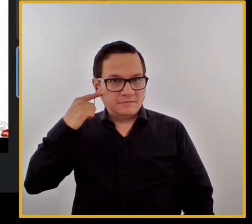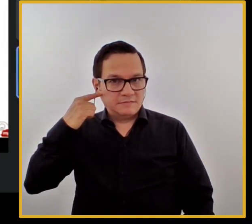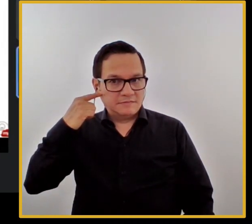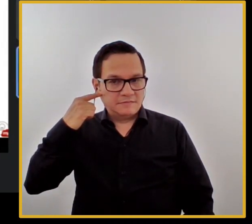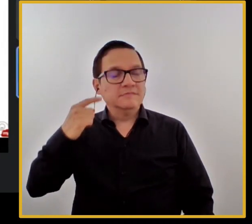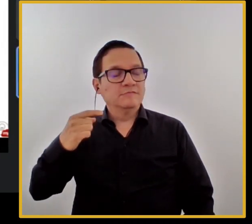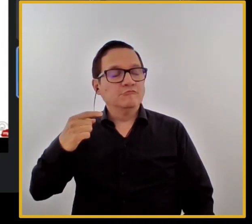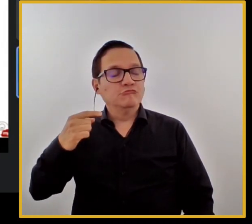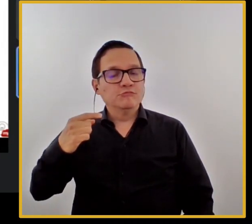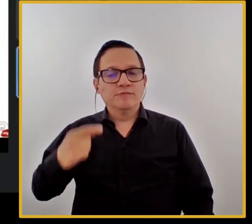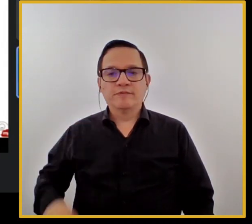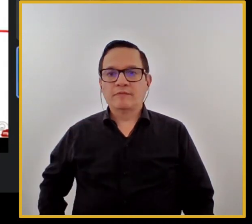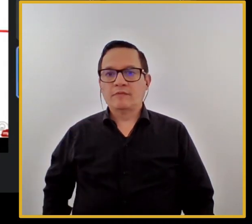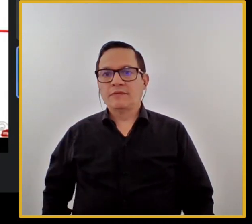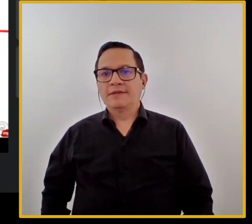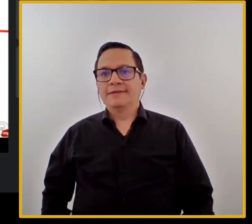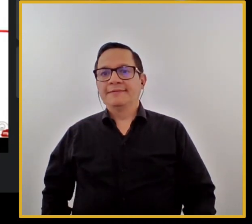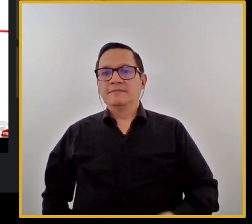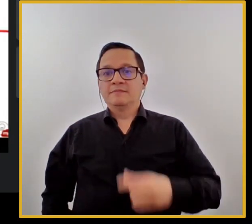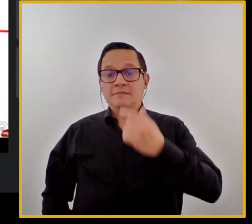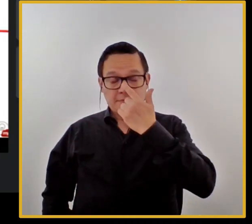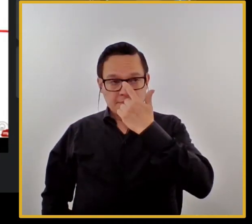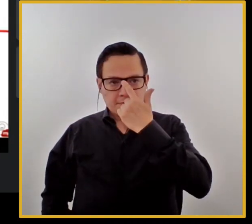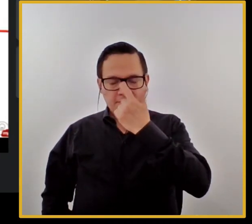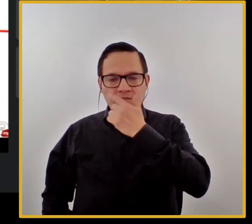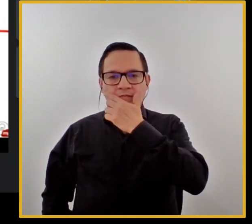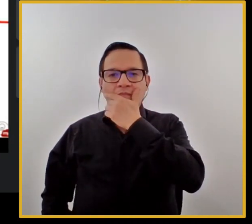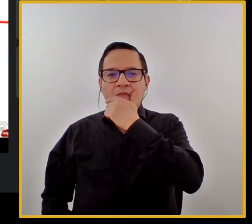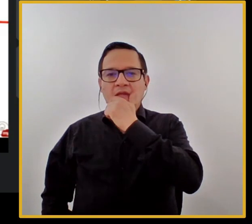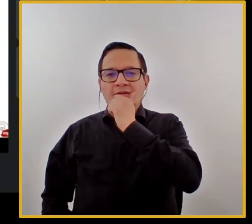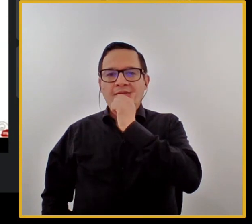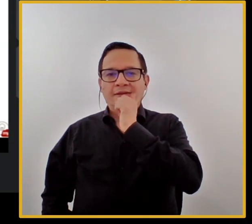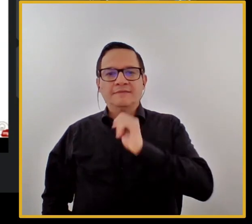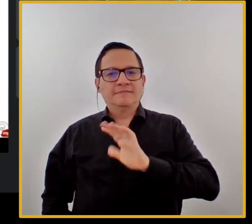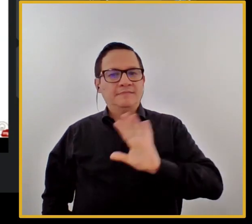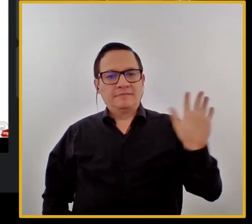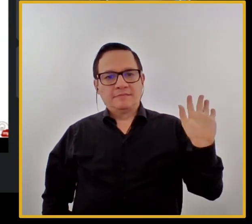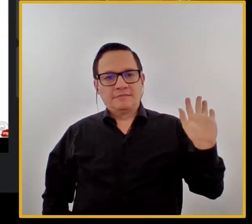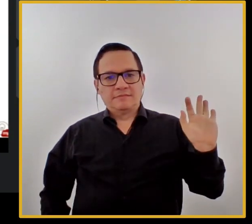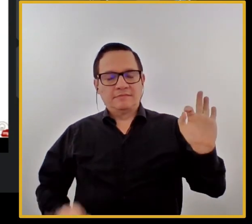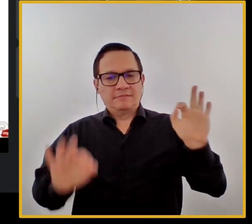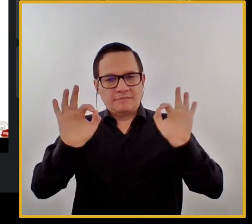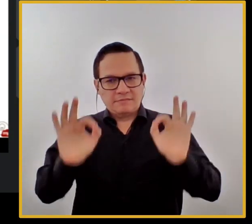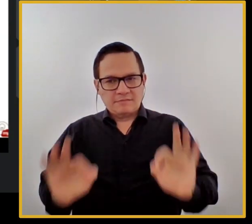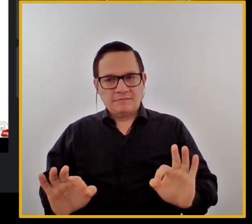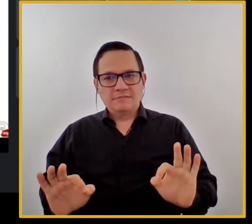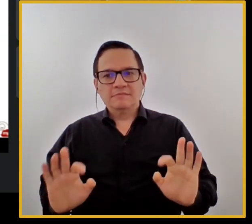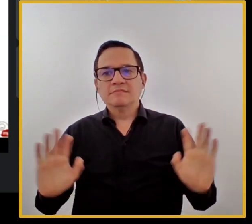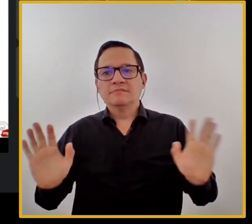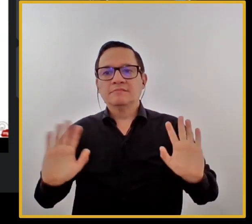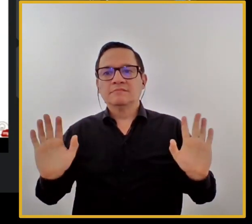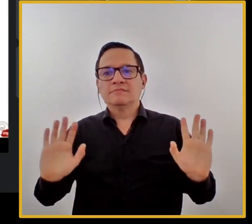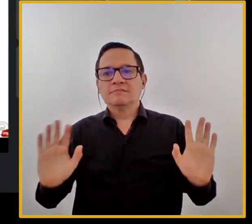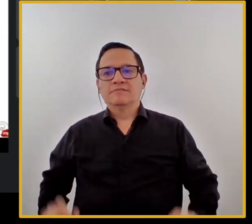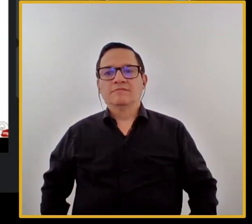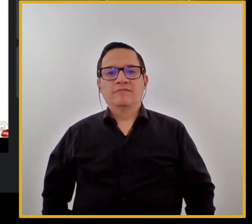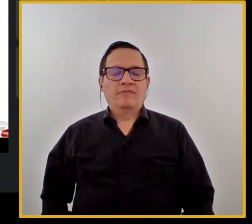Sí se escucha. Ok. Listo, profe. Entonces con eso confirmaríamos que